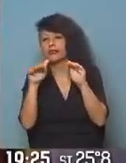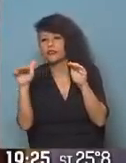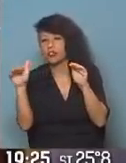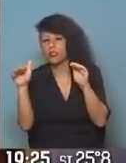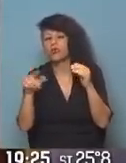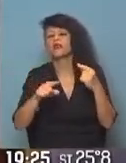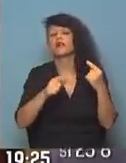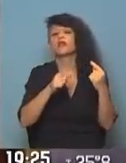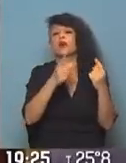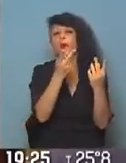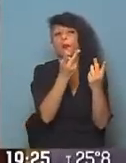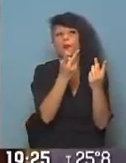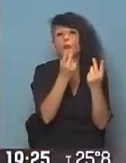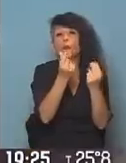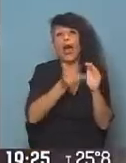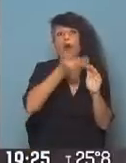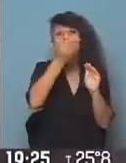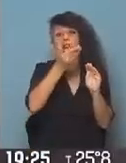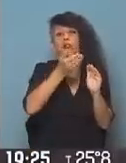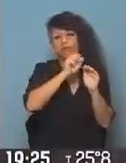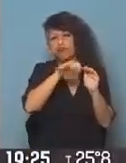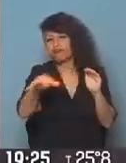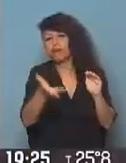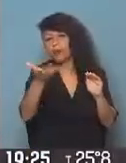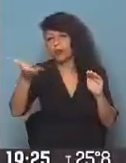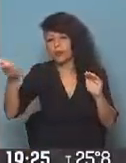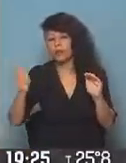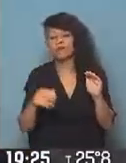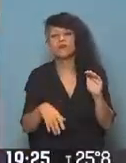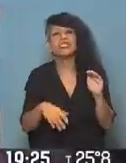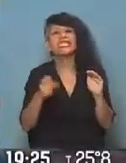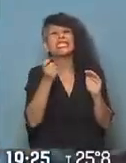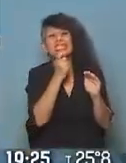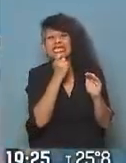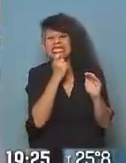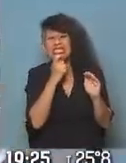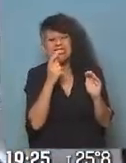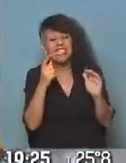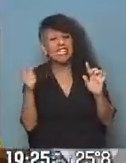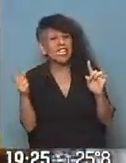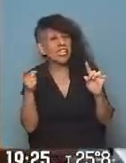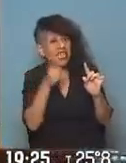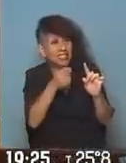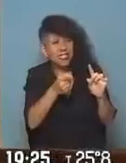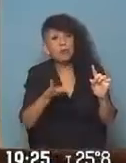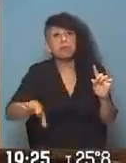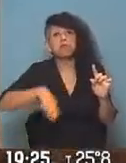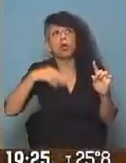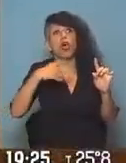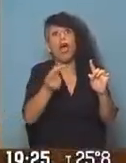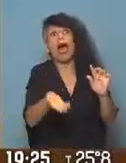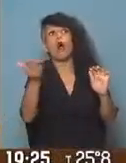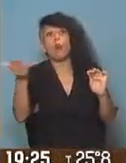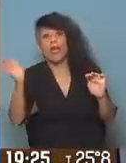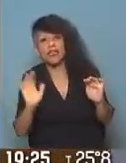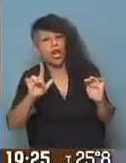entonces cuando ese trasladar por las dudas no tenga relación con lo que hace el banco central y si los agentes creen que el